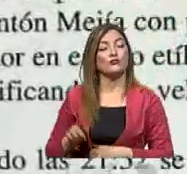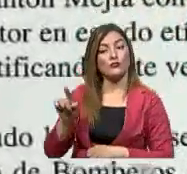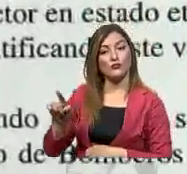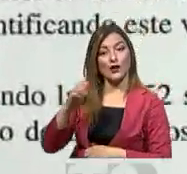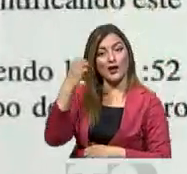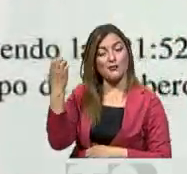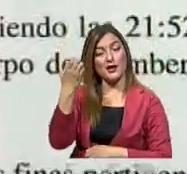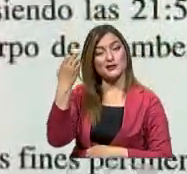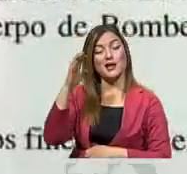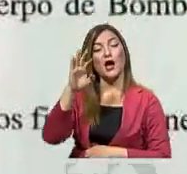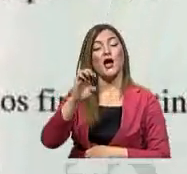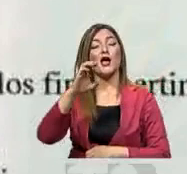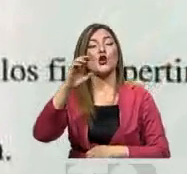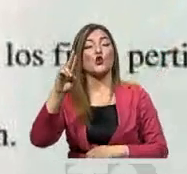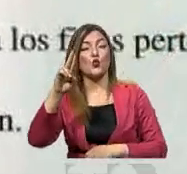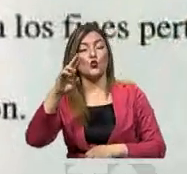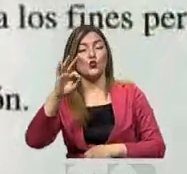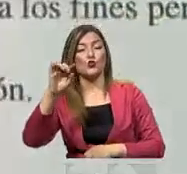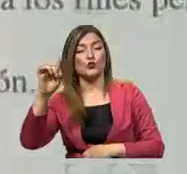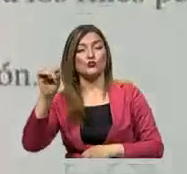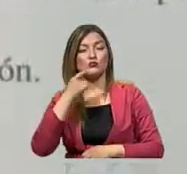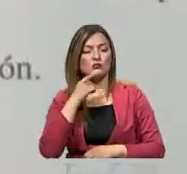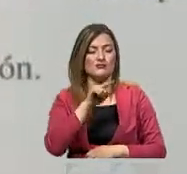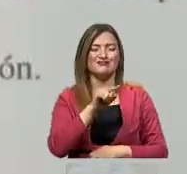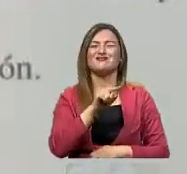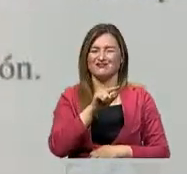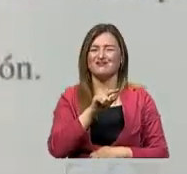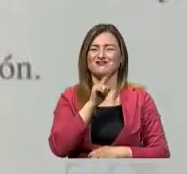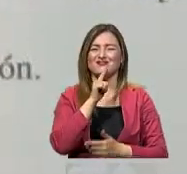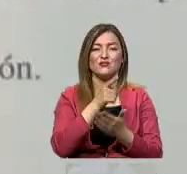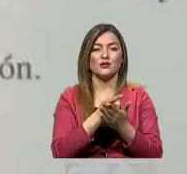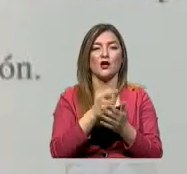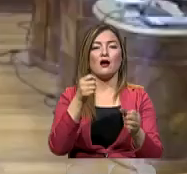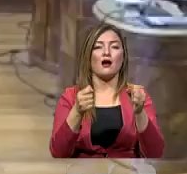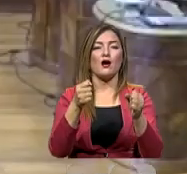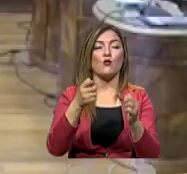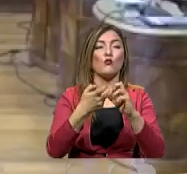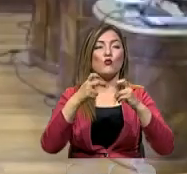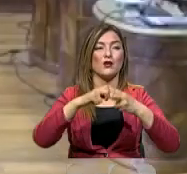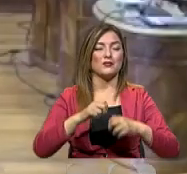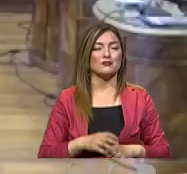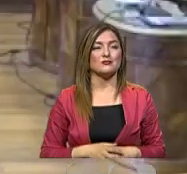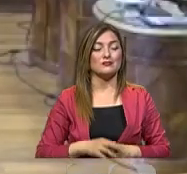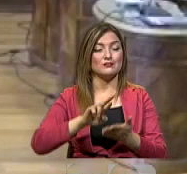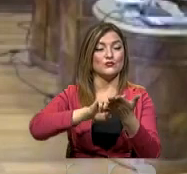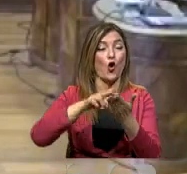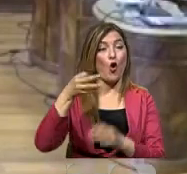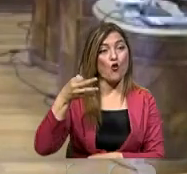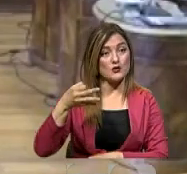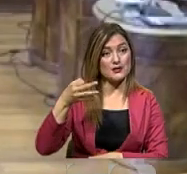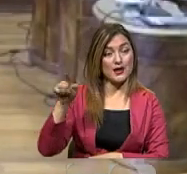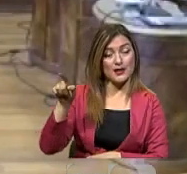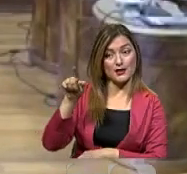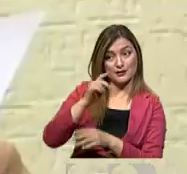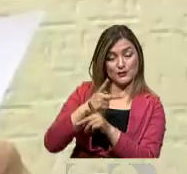sala operativa Mejía es que efectivamente el vehículo está presentando problemas de movilización. Ante esto, en la sesión ordinaria del Consejo de